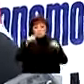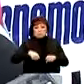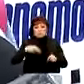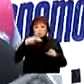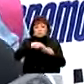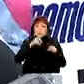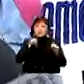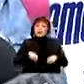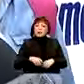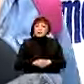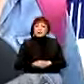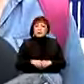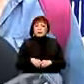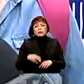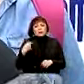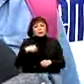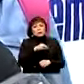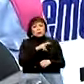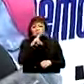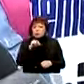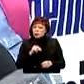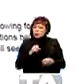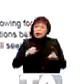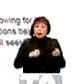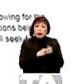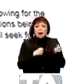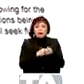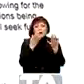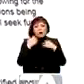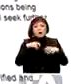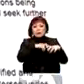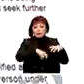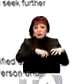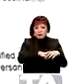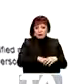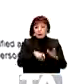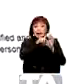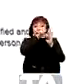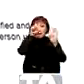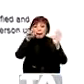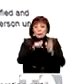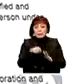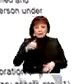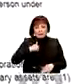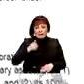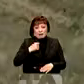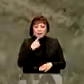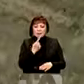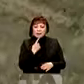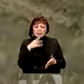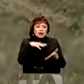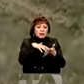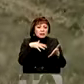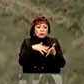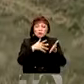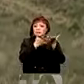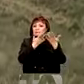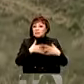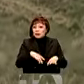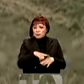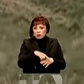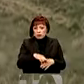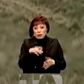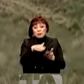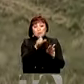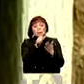minería ilegal, por eso nosotros apoyamos a la ministra de Industria. La empresa canadiense concluyó los estudios de factibilidad para este proyecto en noviembre